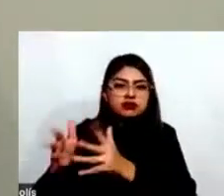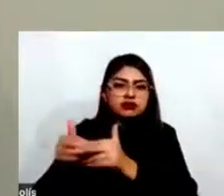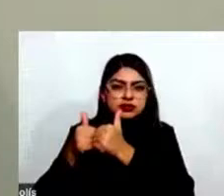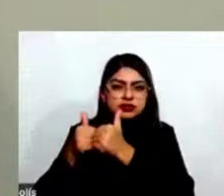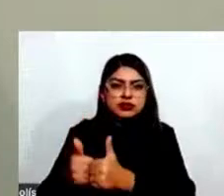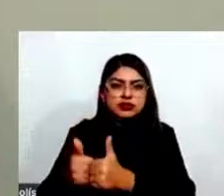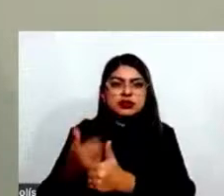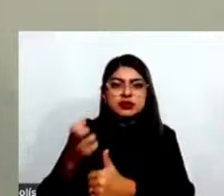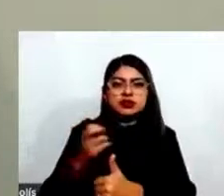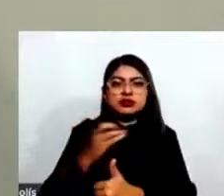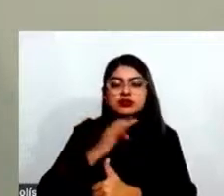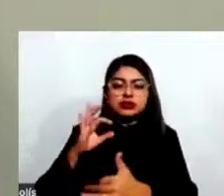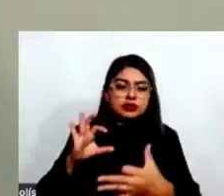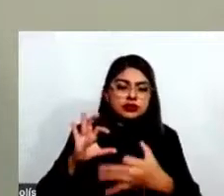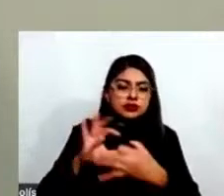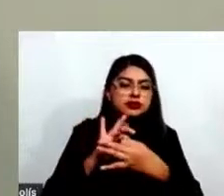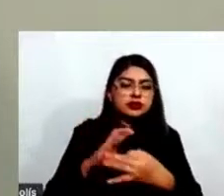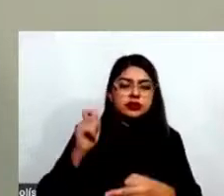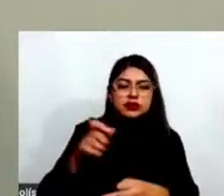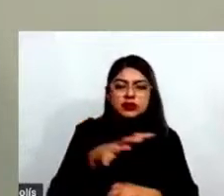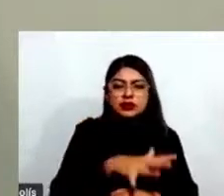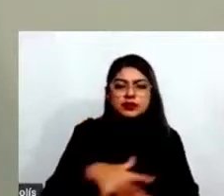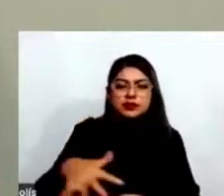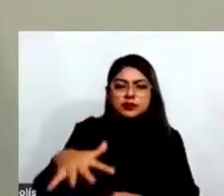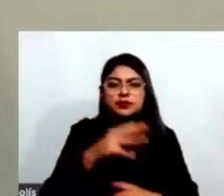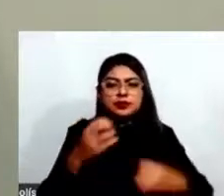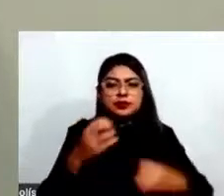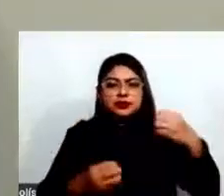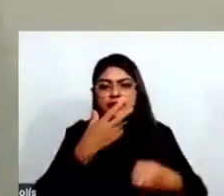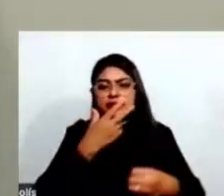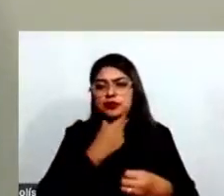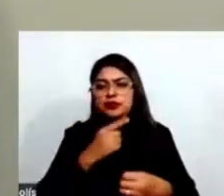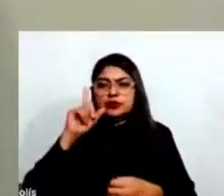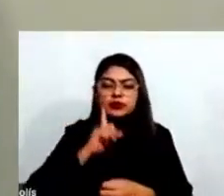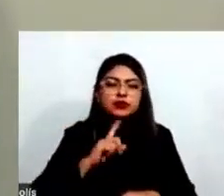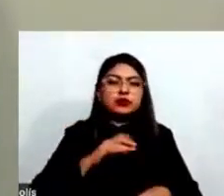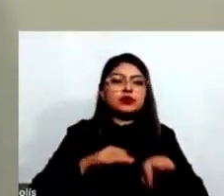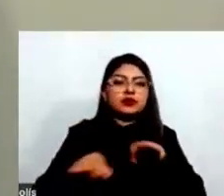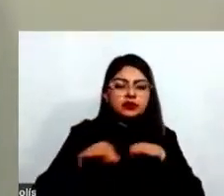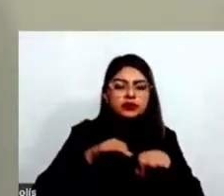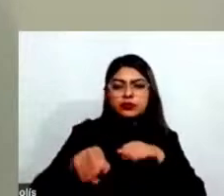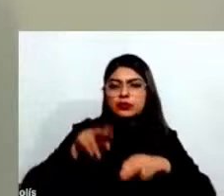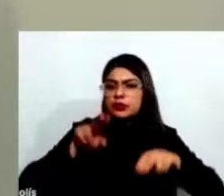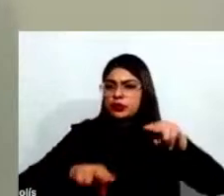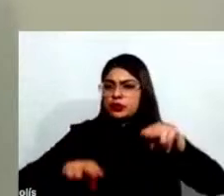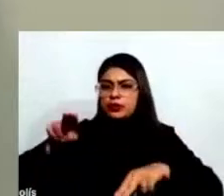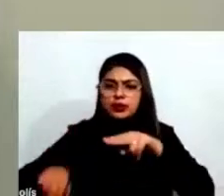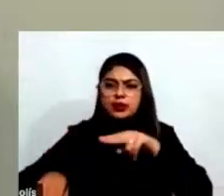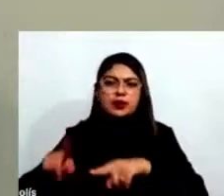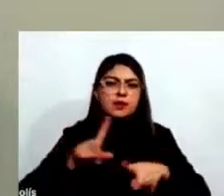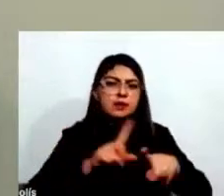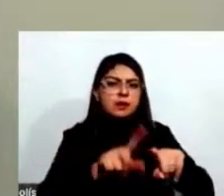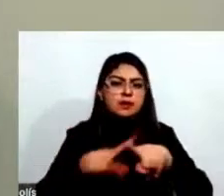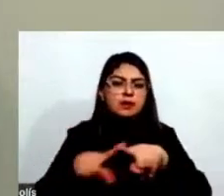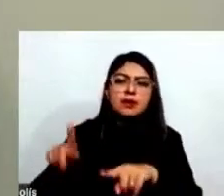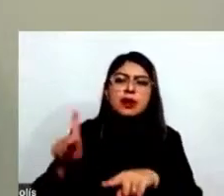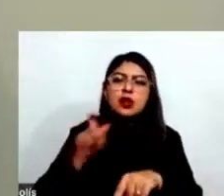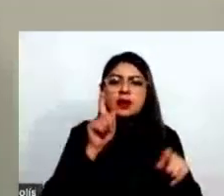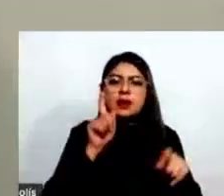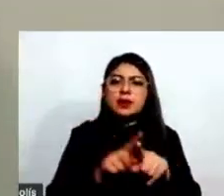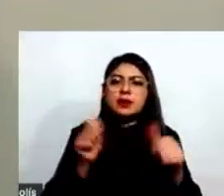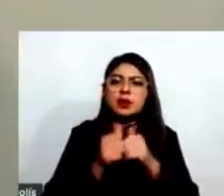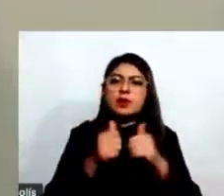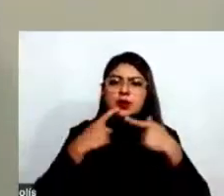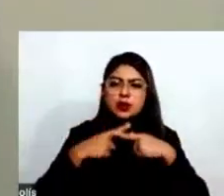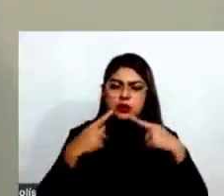en el actuar de las juezas y de los jueces y de todos los niveles, sino también en el personal a su cargo, del cual